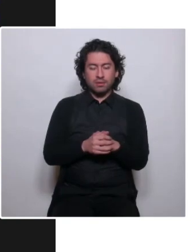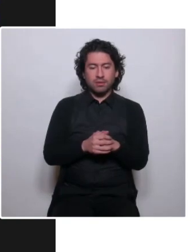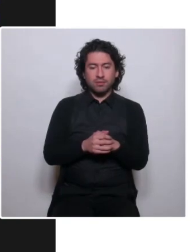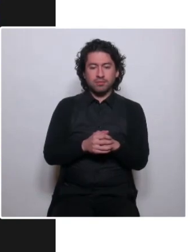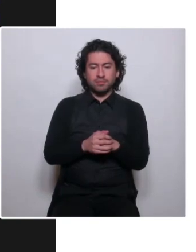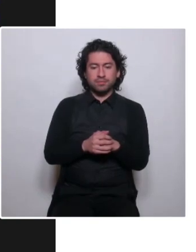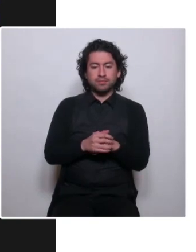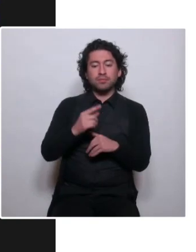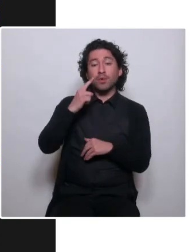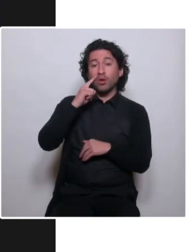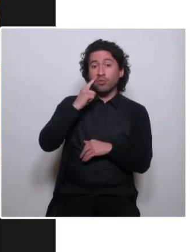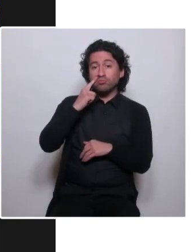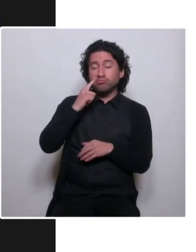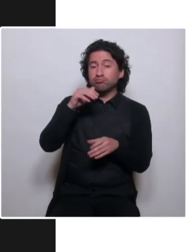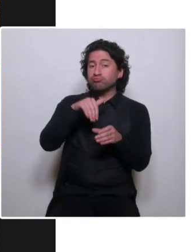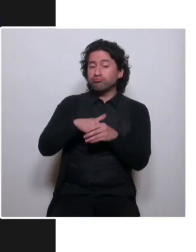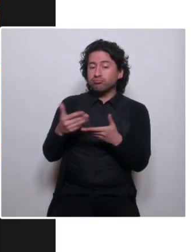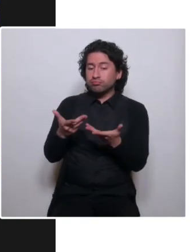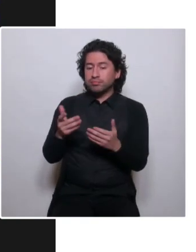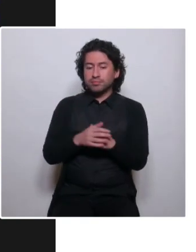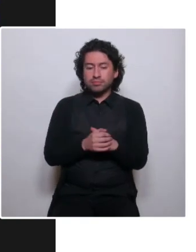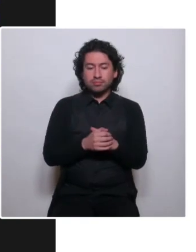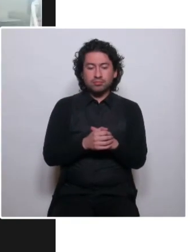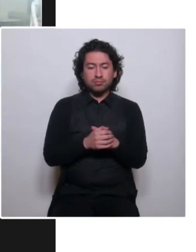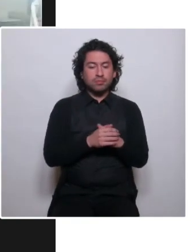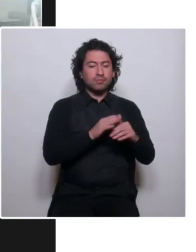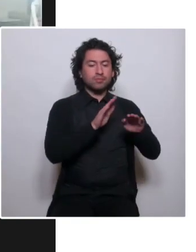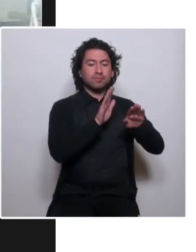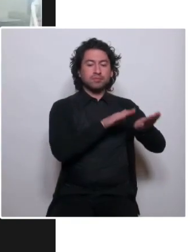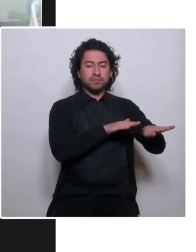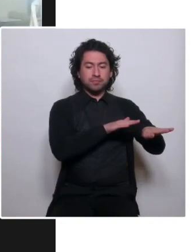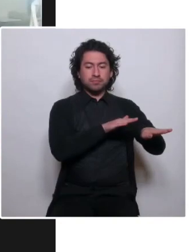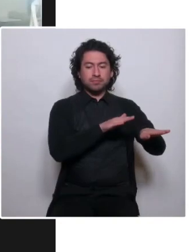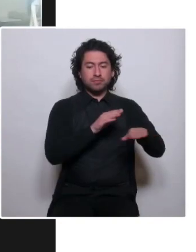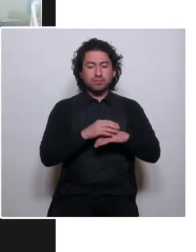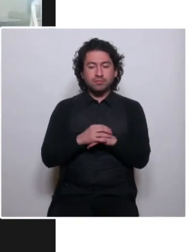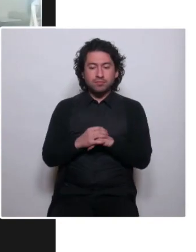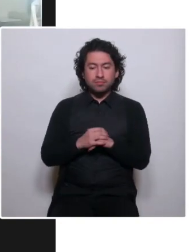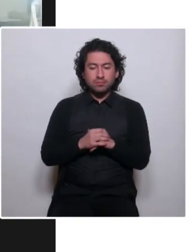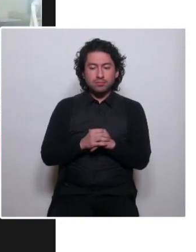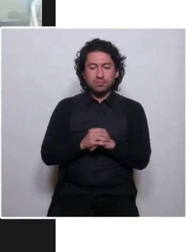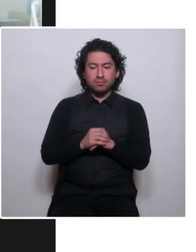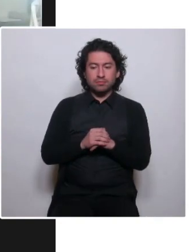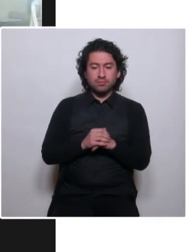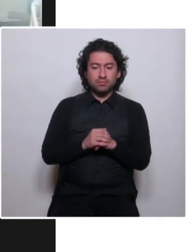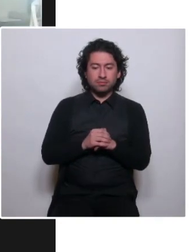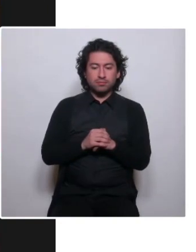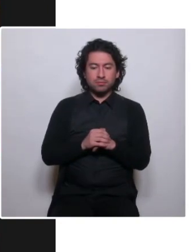Doña Loreto Vidal, ¿cómo vota? A favor, señor secretario.